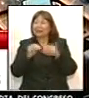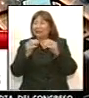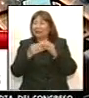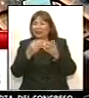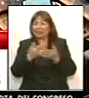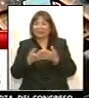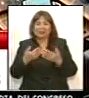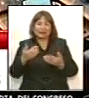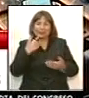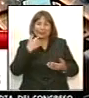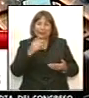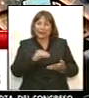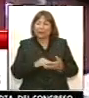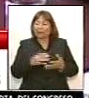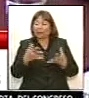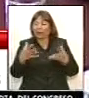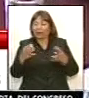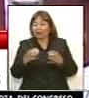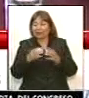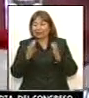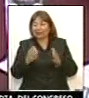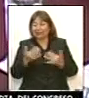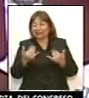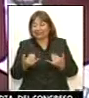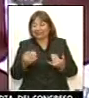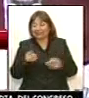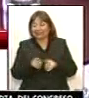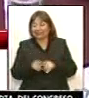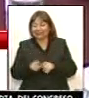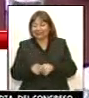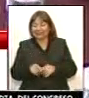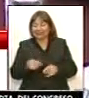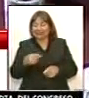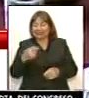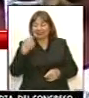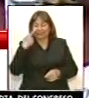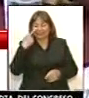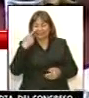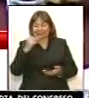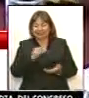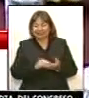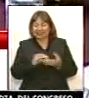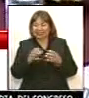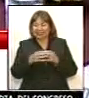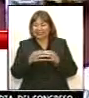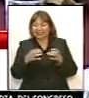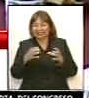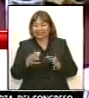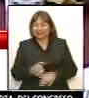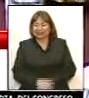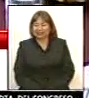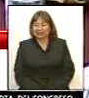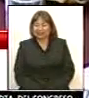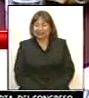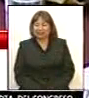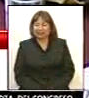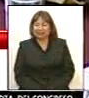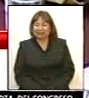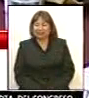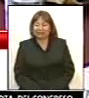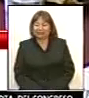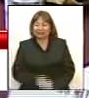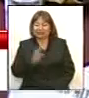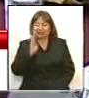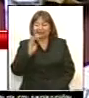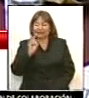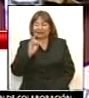varios congresistas, y ahora último, obviamente, el que conoce más de historia, que es nuestro congresista García